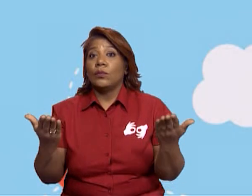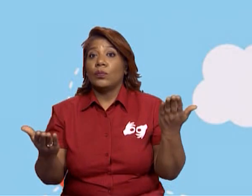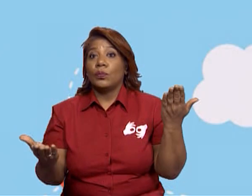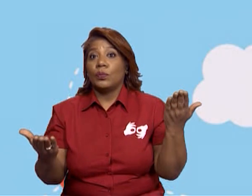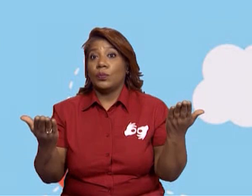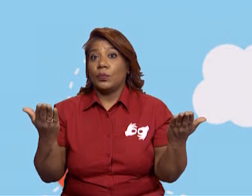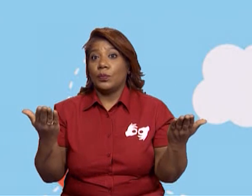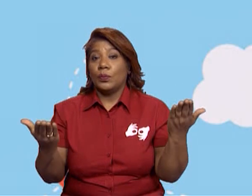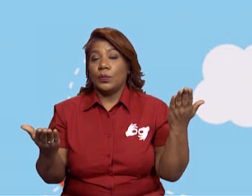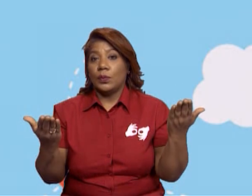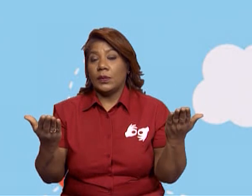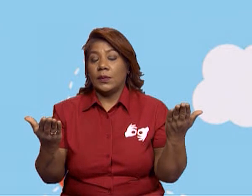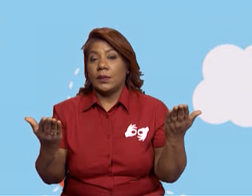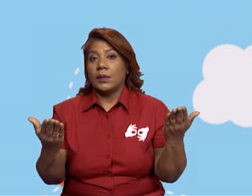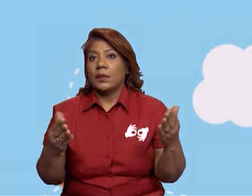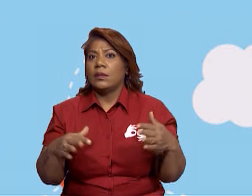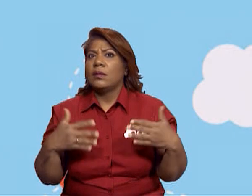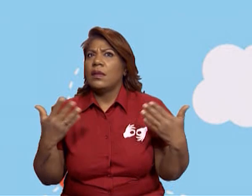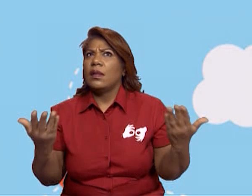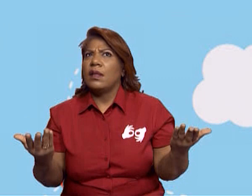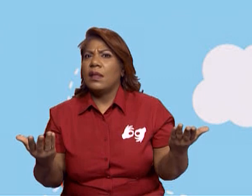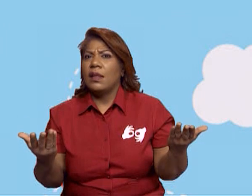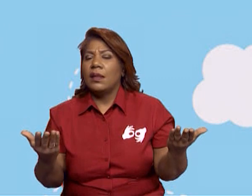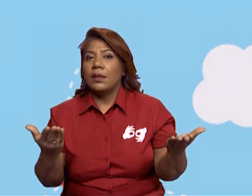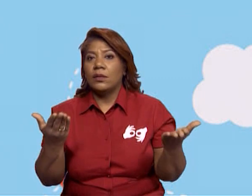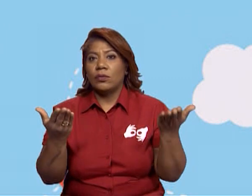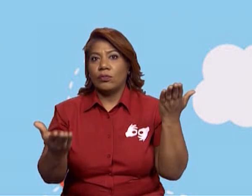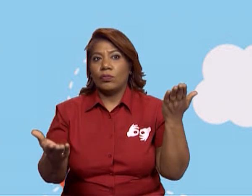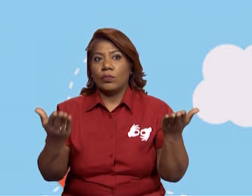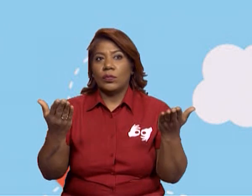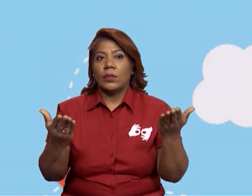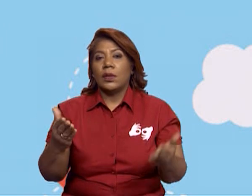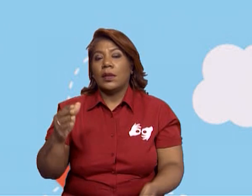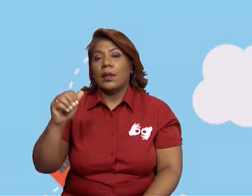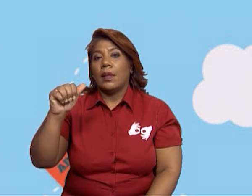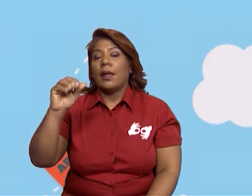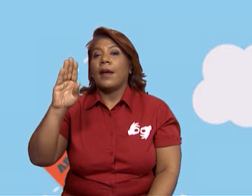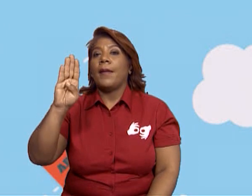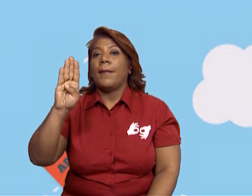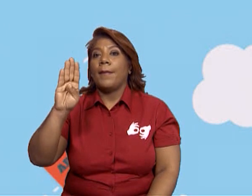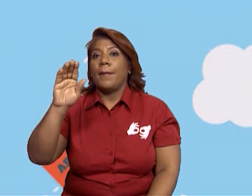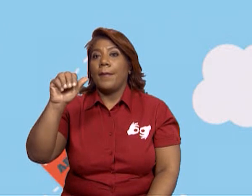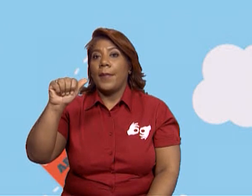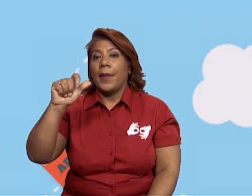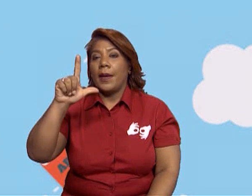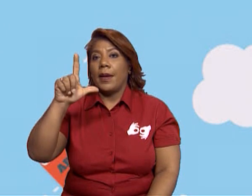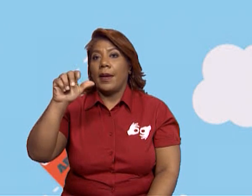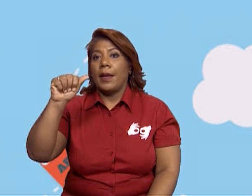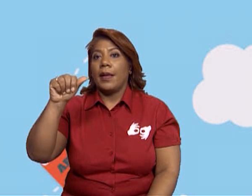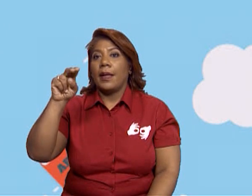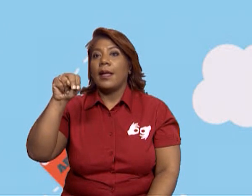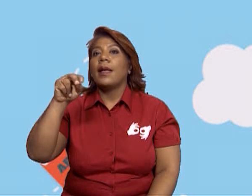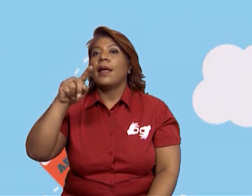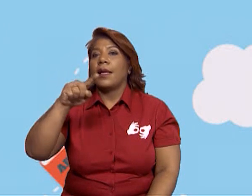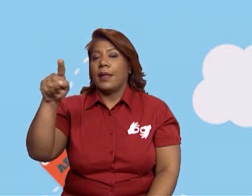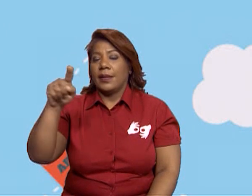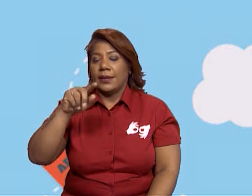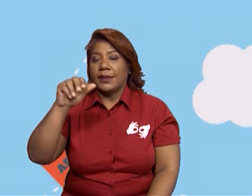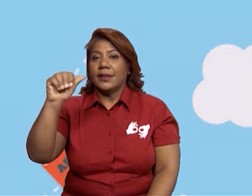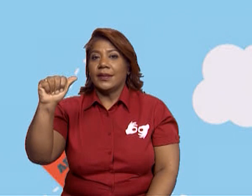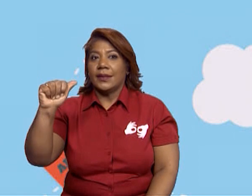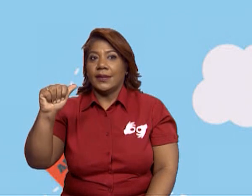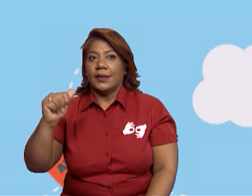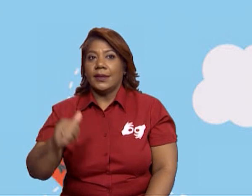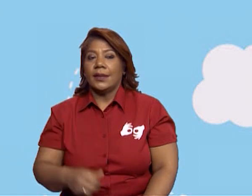Maestra, ¿qué es la balanza? Maestra. Es como cuando yo hago así, maestra. La balanza,